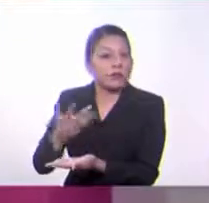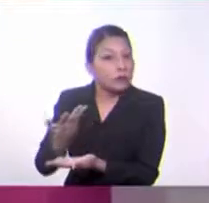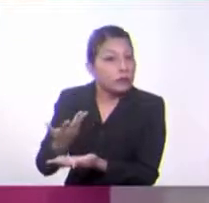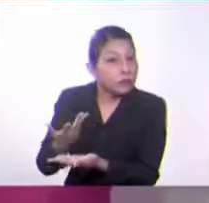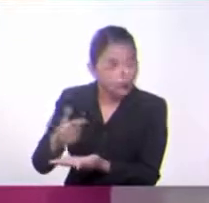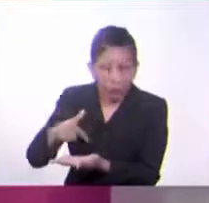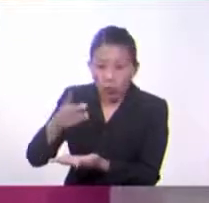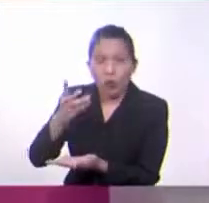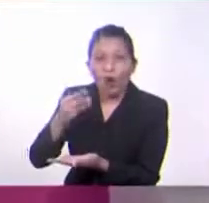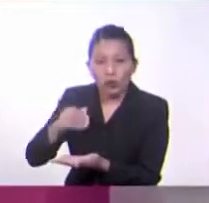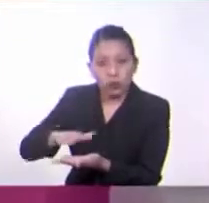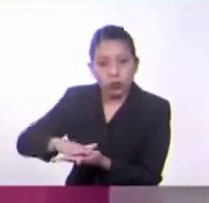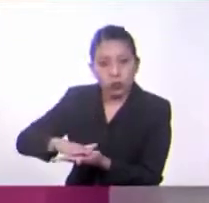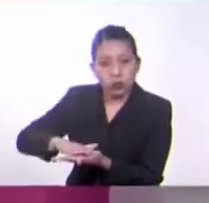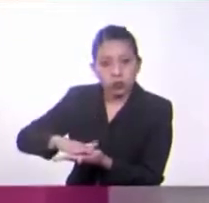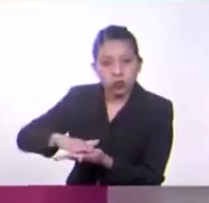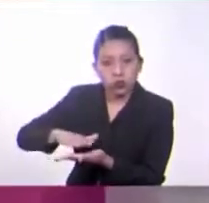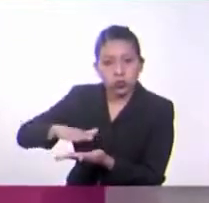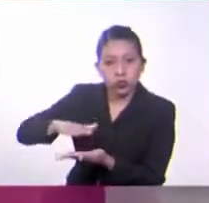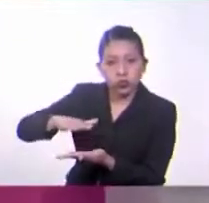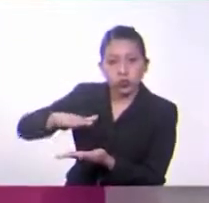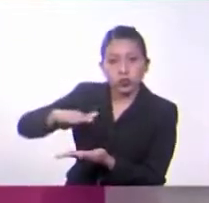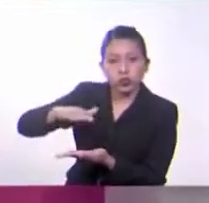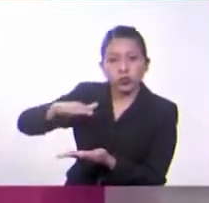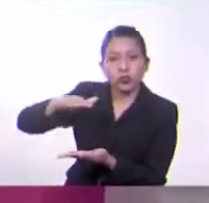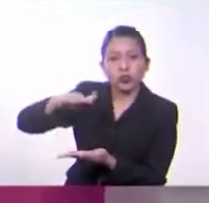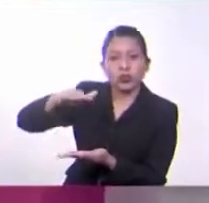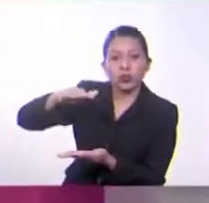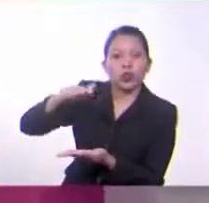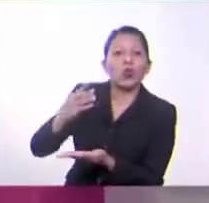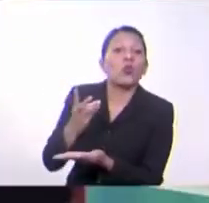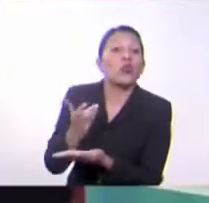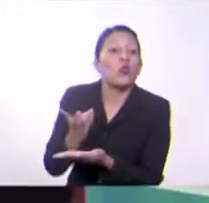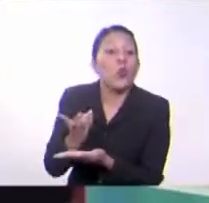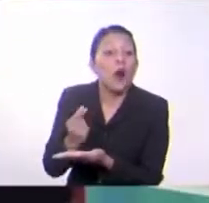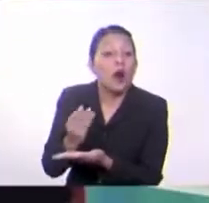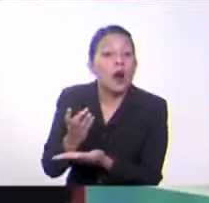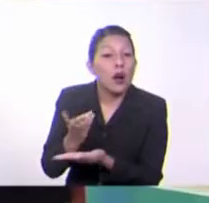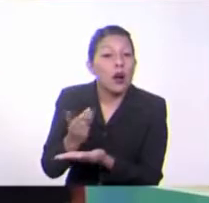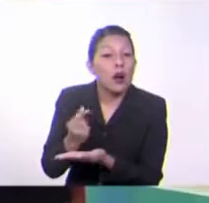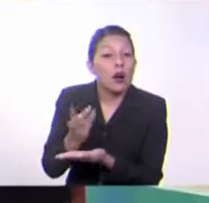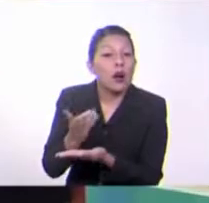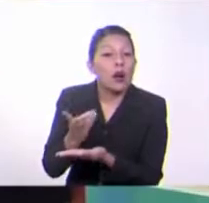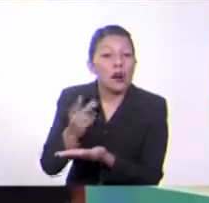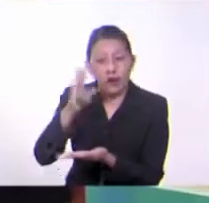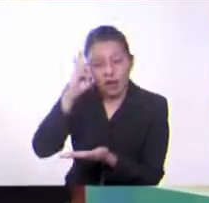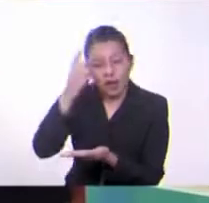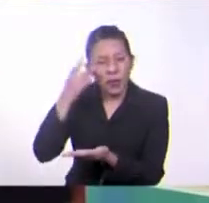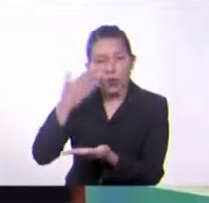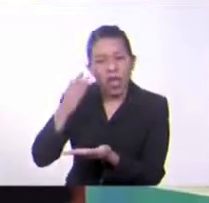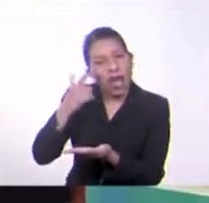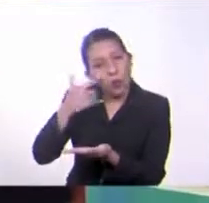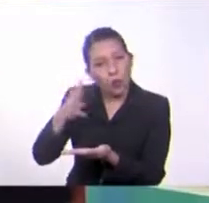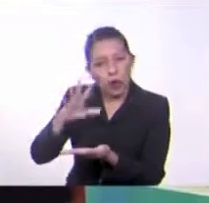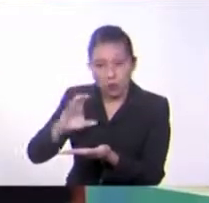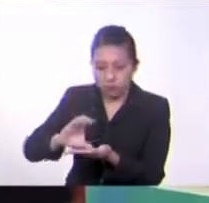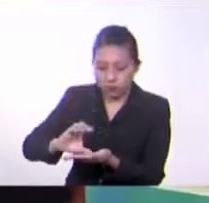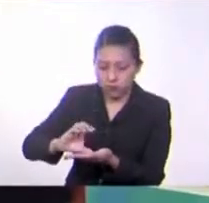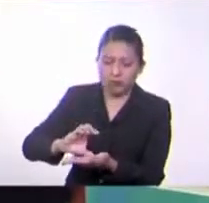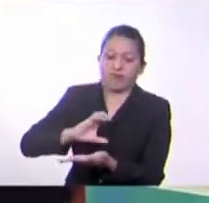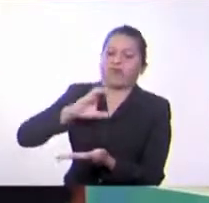idea de tomo esa altura del agua y la coloco otra vez en el recipiente. Yo diría que andará por